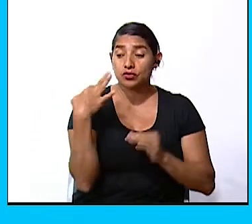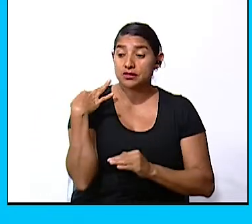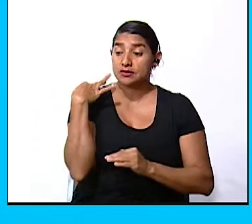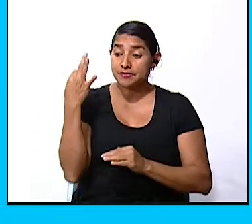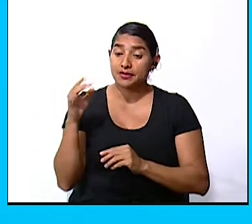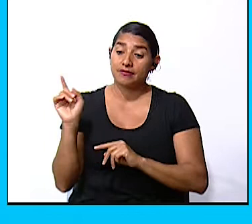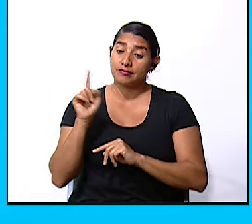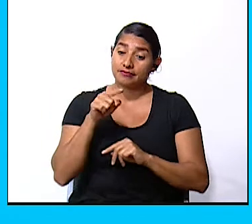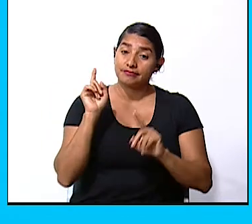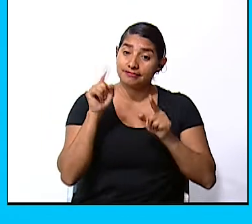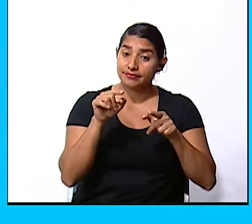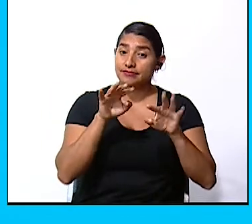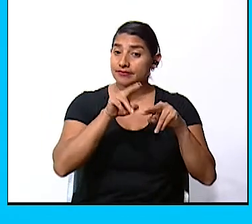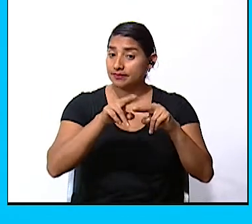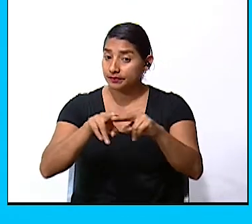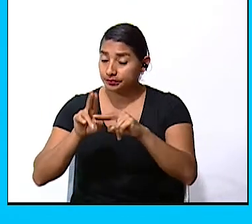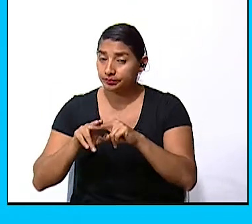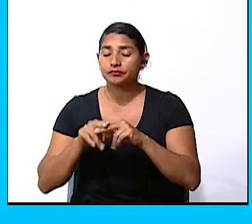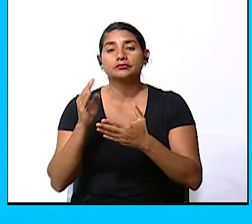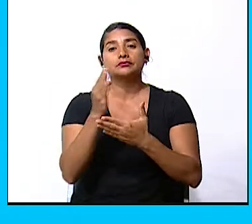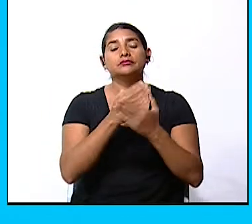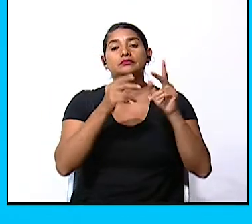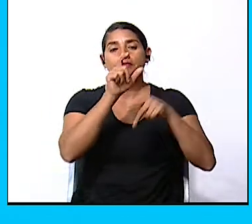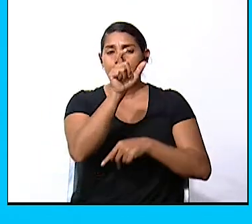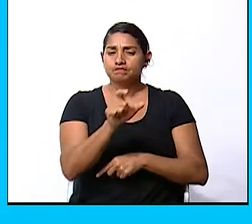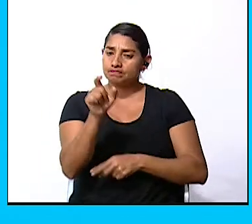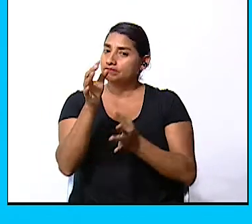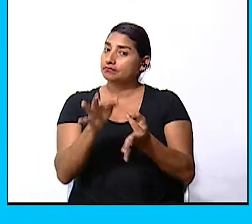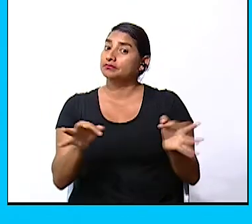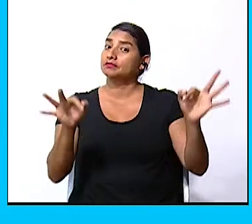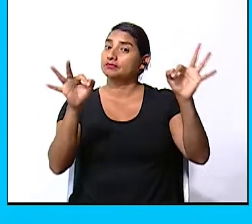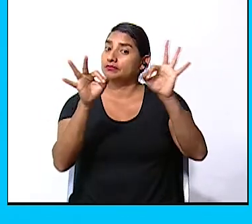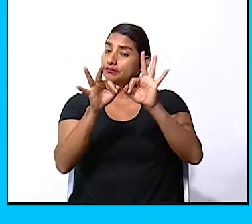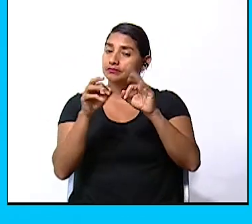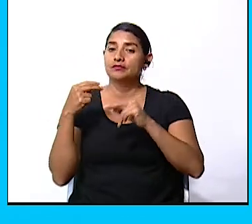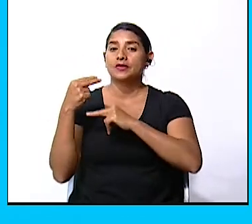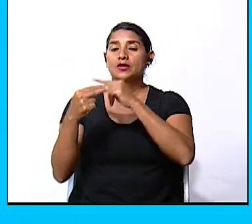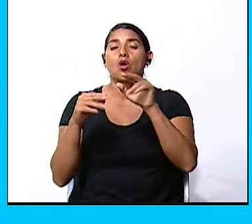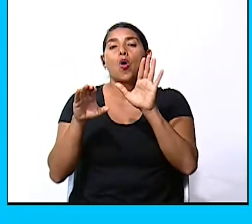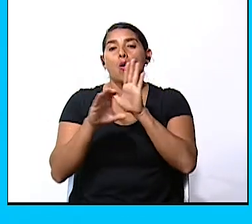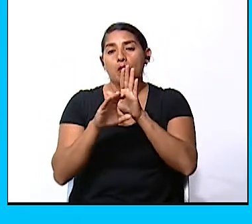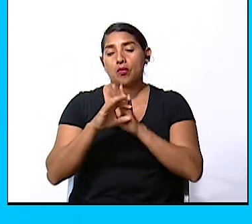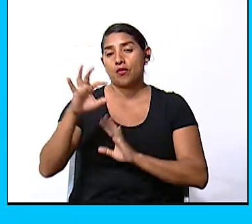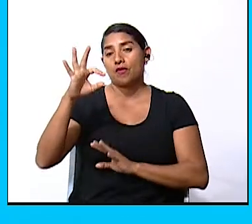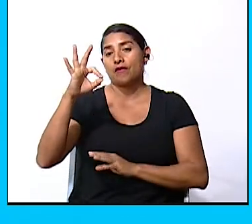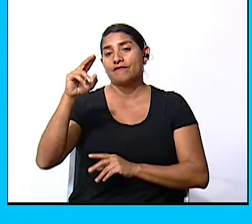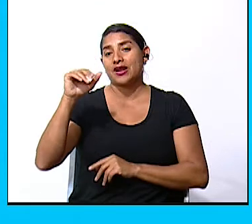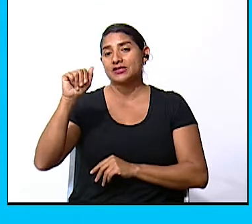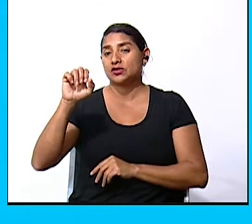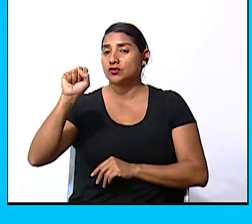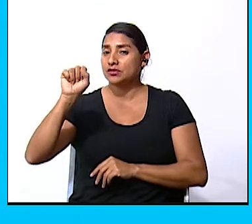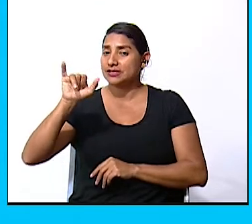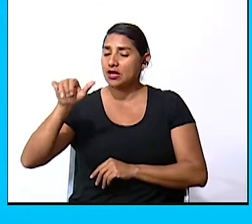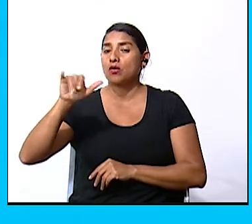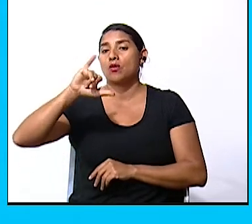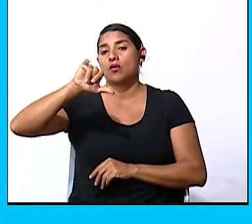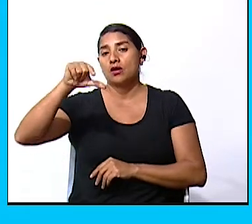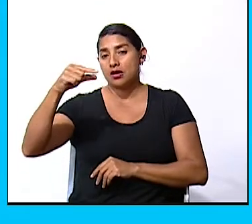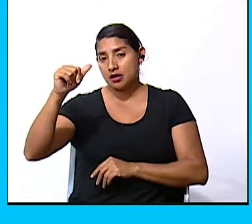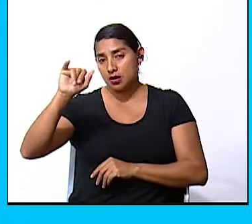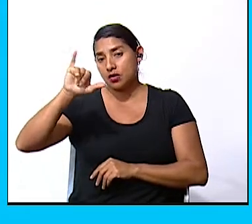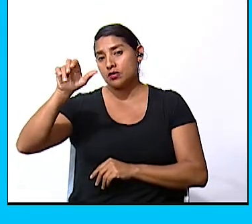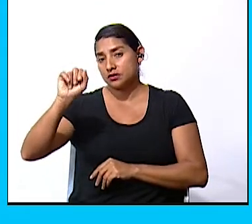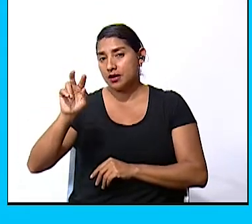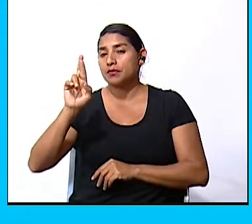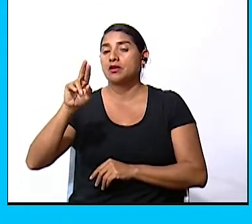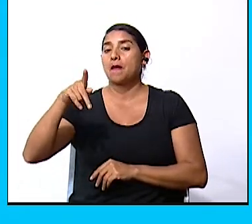invitados, y algunos personajes fundamentales de la historia como Francisco Osejo, Gregorio José Ramírez,